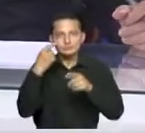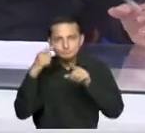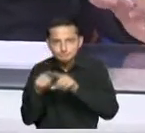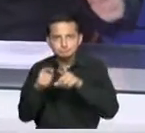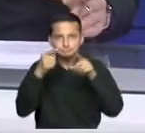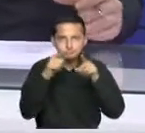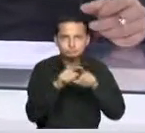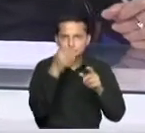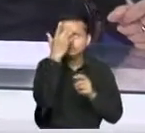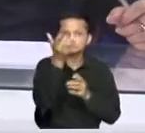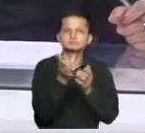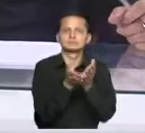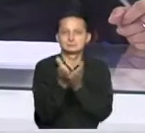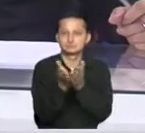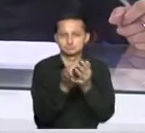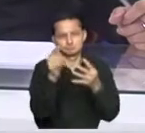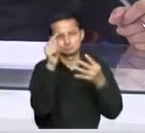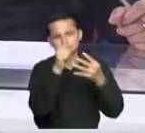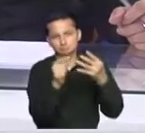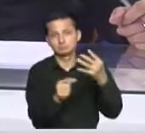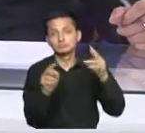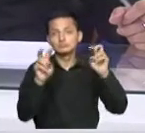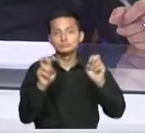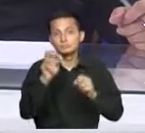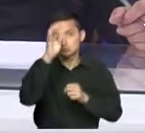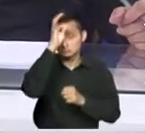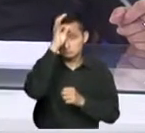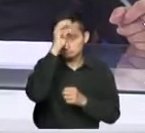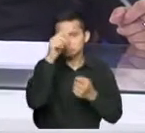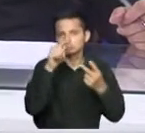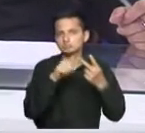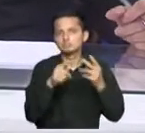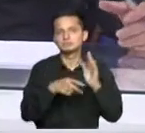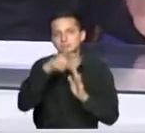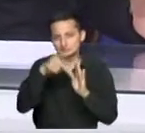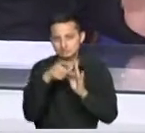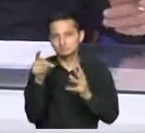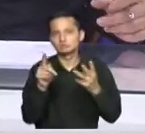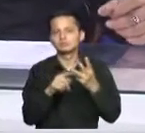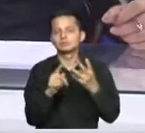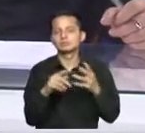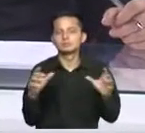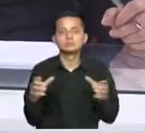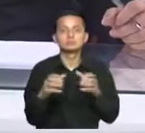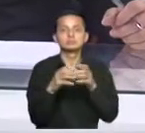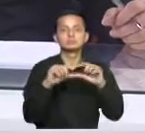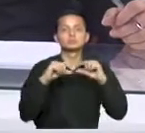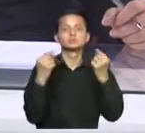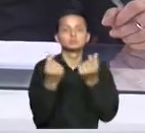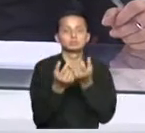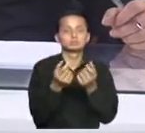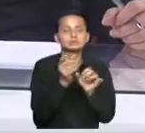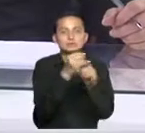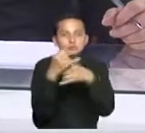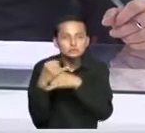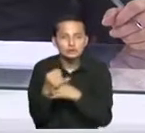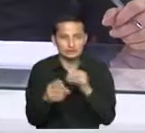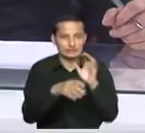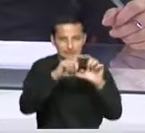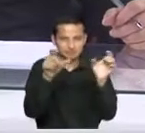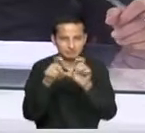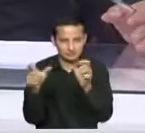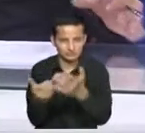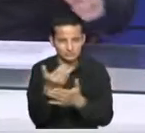servicios específicos en insumos hospitalarios, servicios petroleros, la conformación de un parque industrial y un centro de